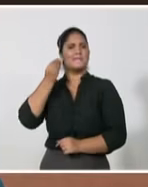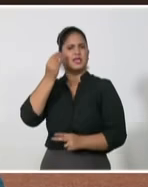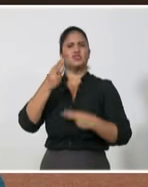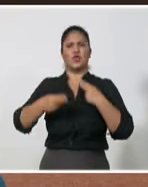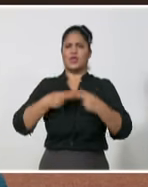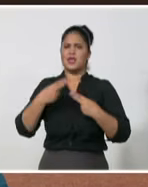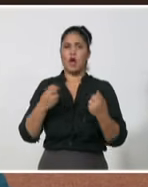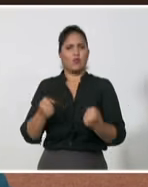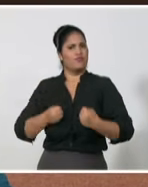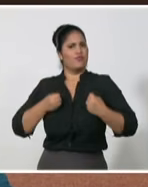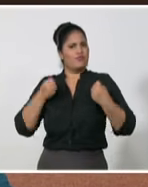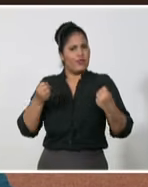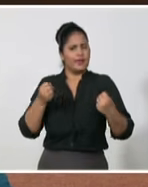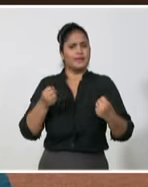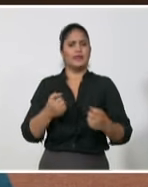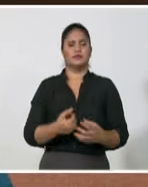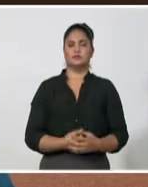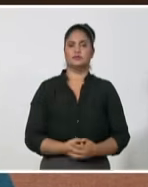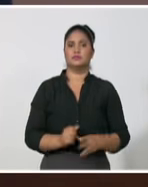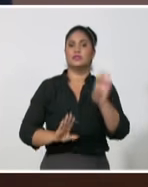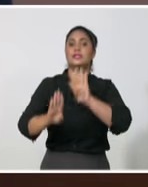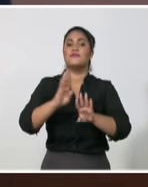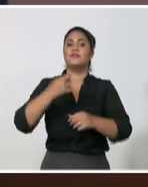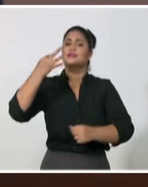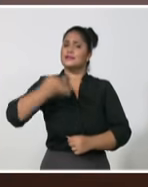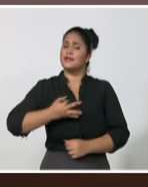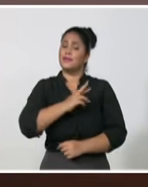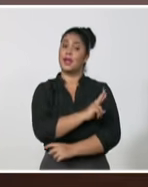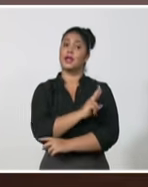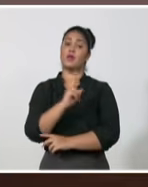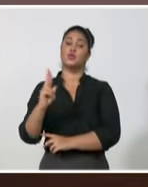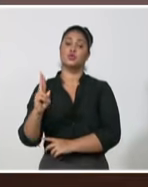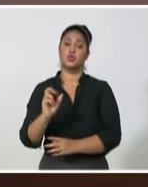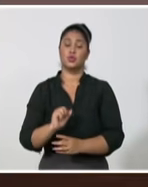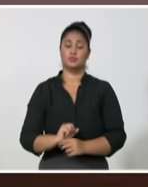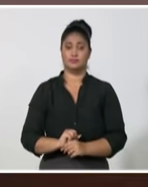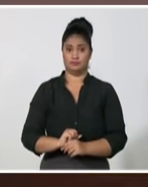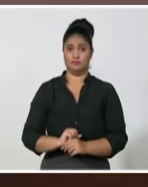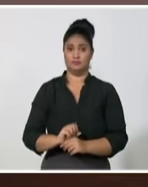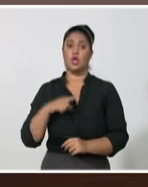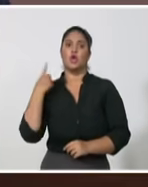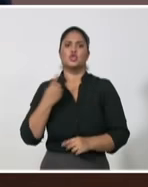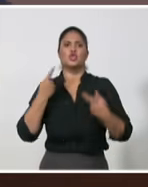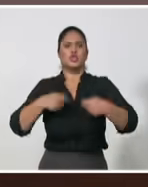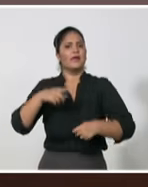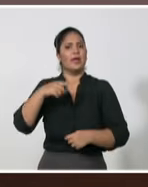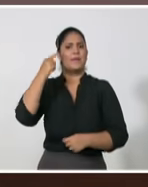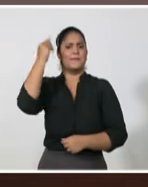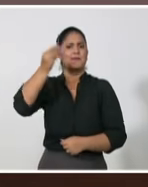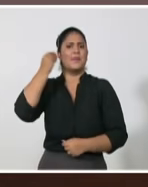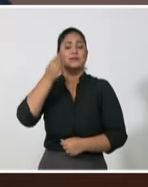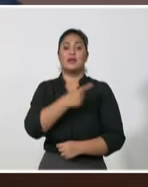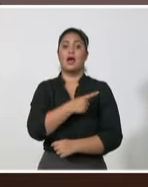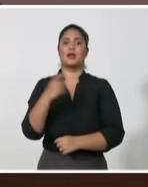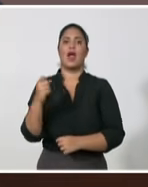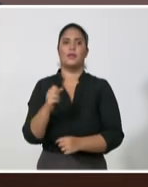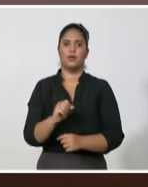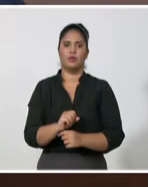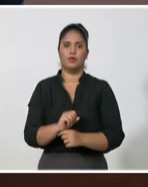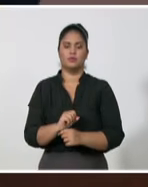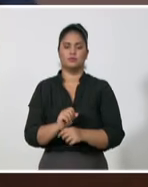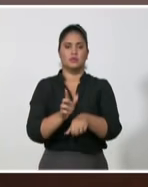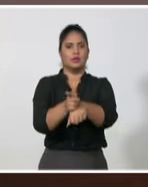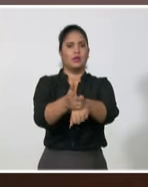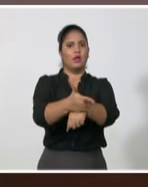ante el enemigo hay que plantar y con la complejidad problema nosotros tenemos tenemos tener tenacidad para que a pesar de que haya mucha adversidad uno está